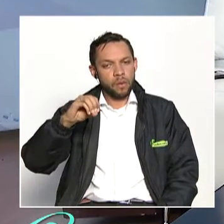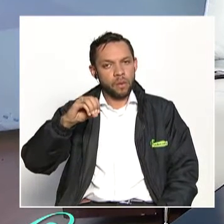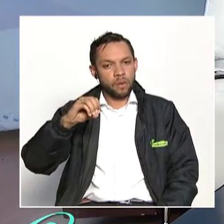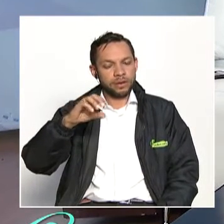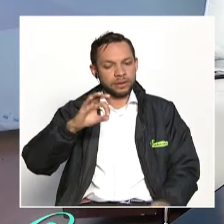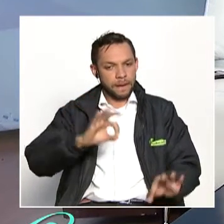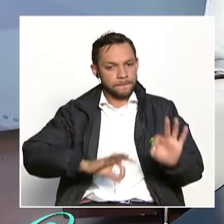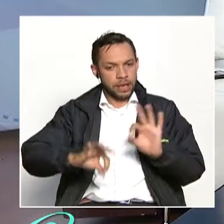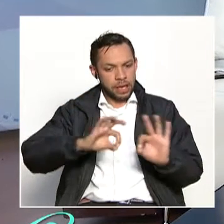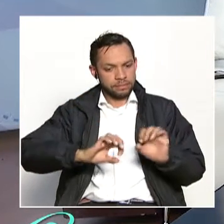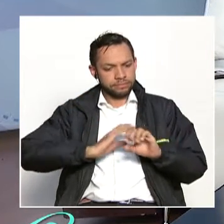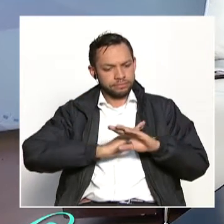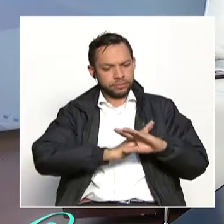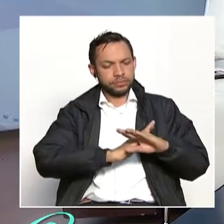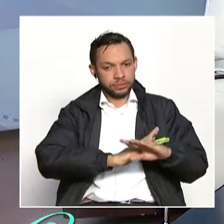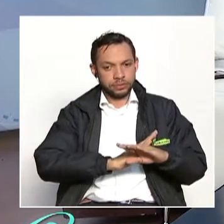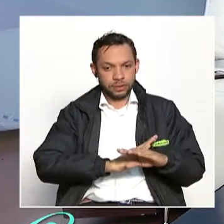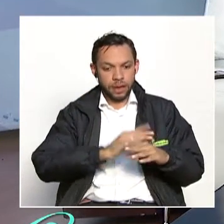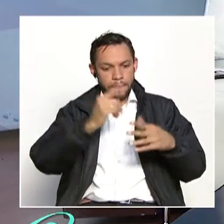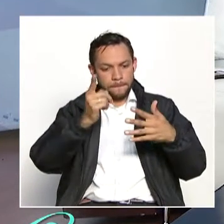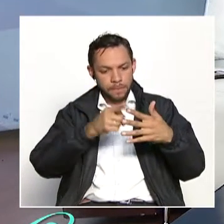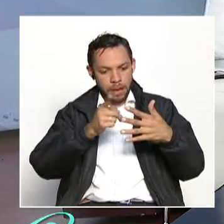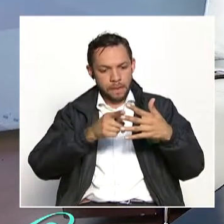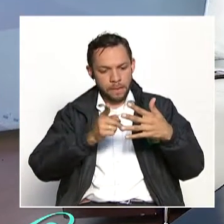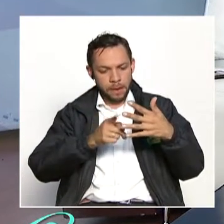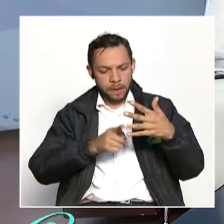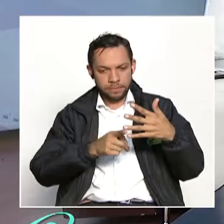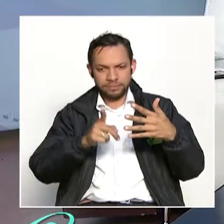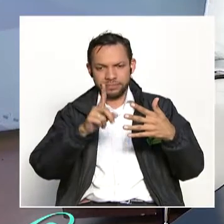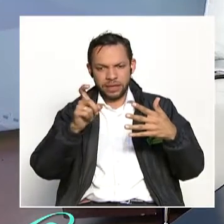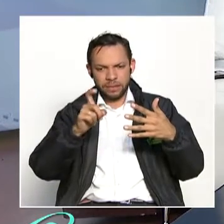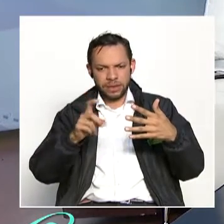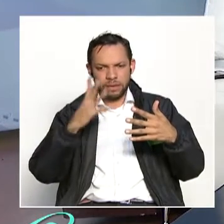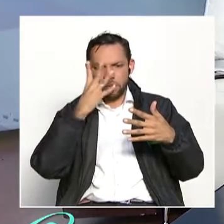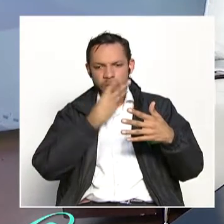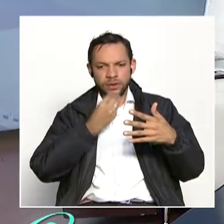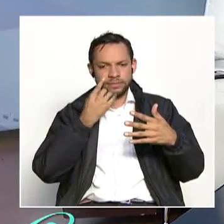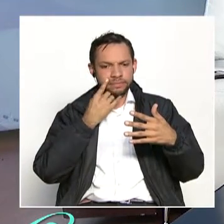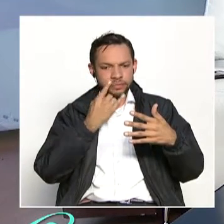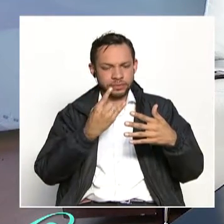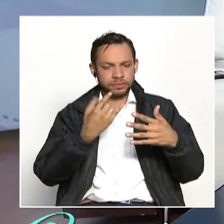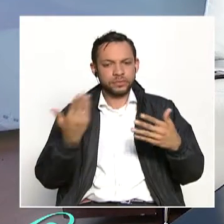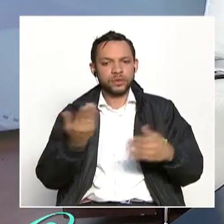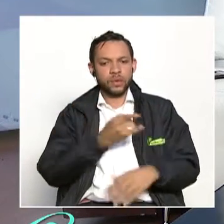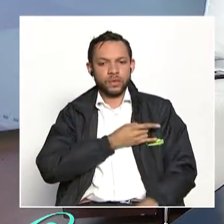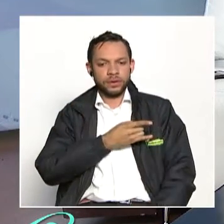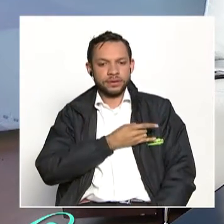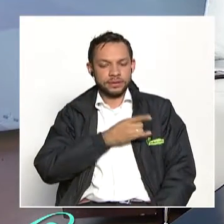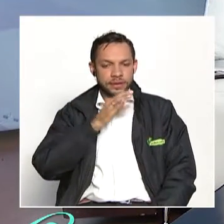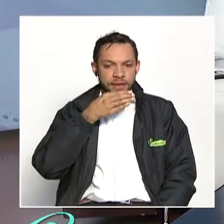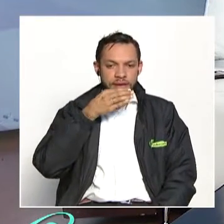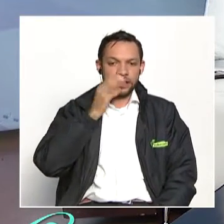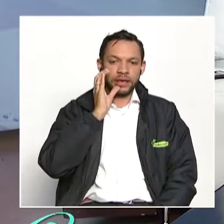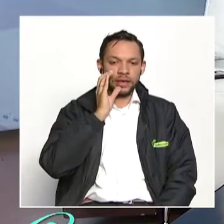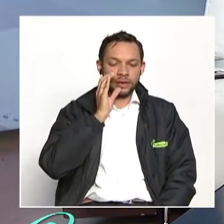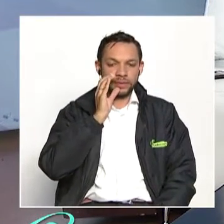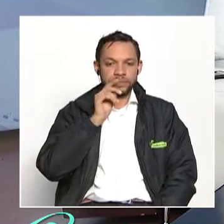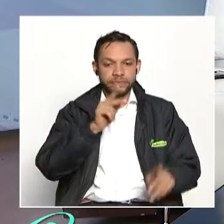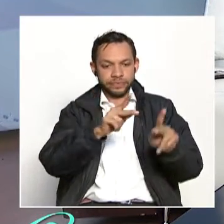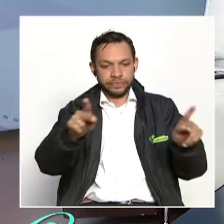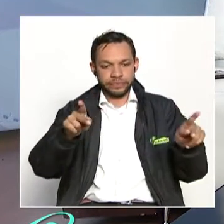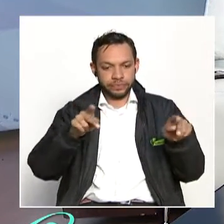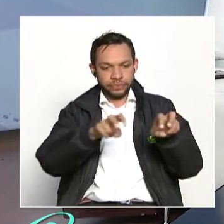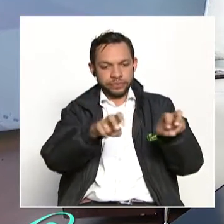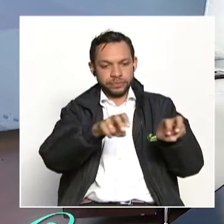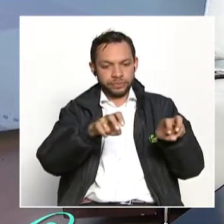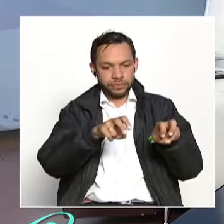barrera biológica. Son unas conferencias, unos temas maravillosos que se van a llevar a cabo en la Universidad de Caldas, en el Teatro 8 de Junio. Esto es